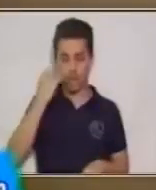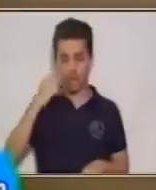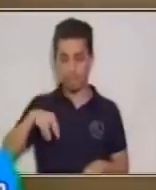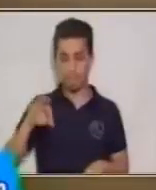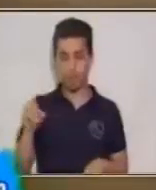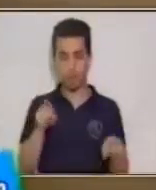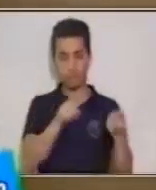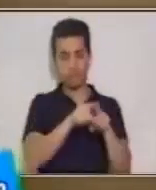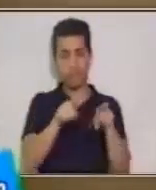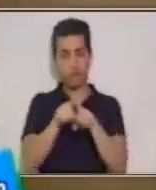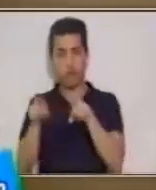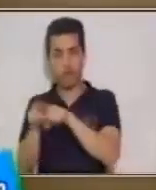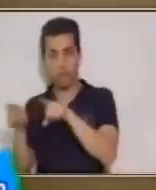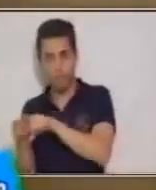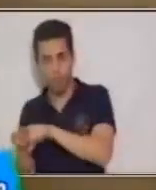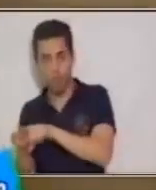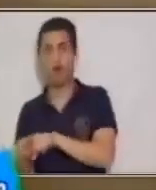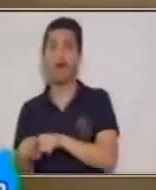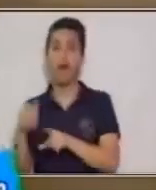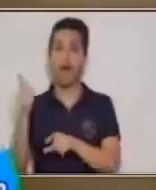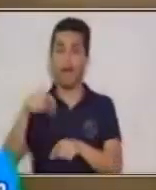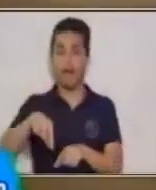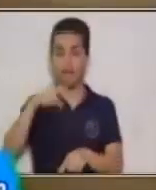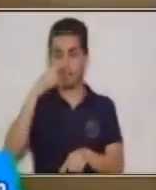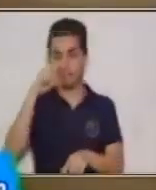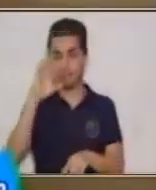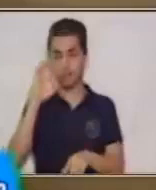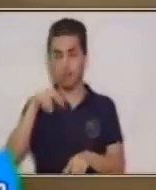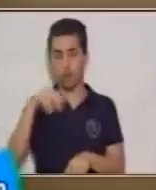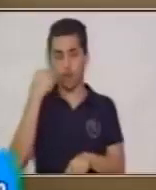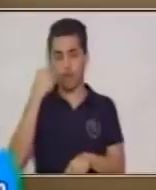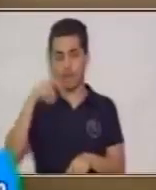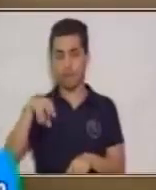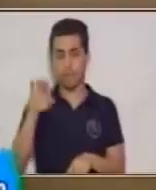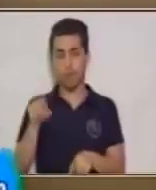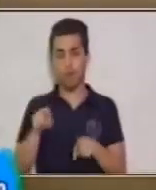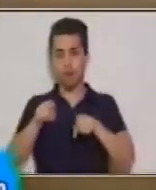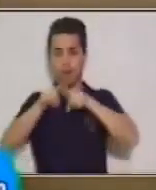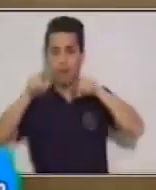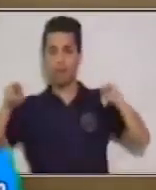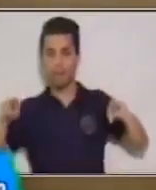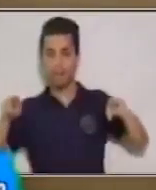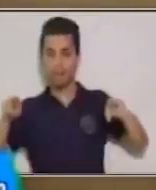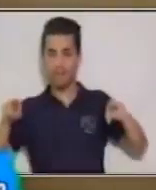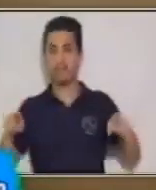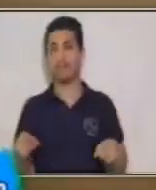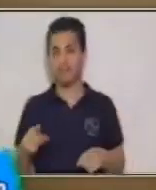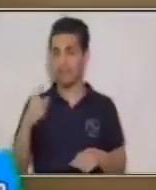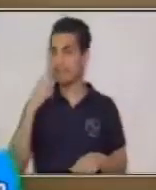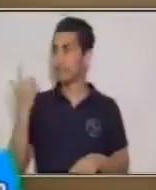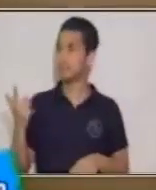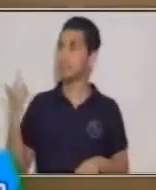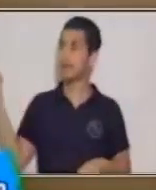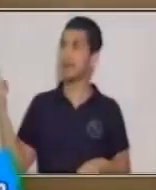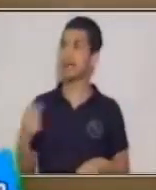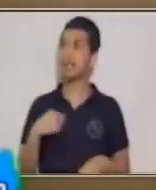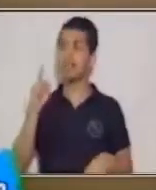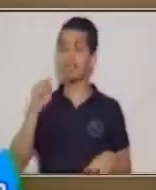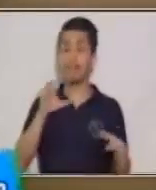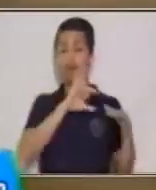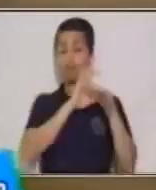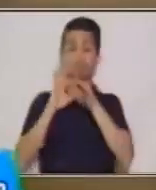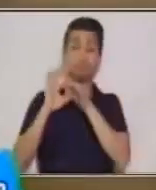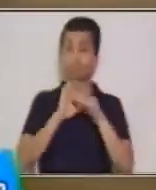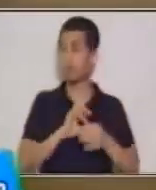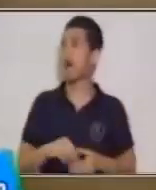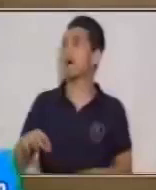recordaste ese tema de forma inmediata. ¿Qué lectura vamos a utilizar si me dicen que tengo que relacionar? Muy bien,